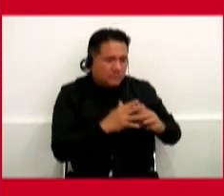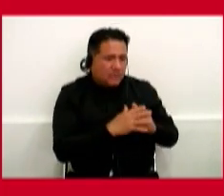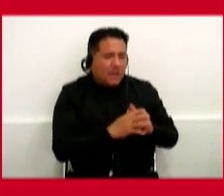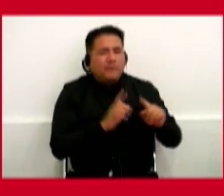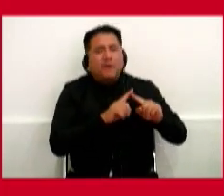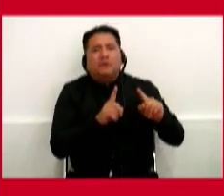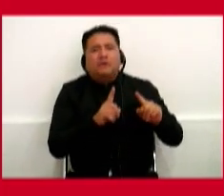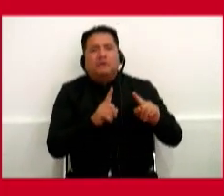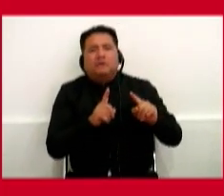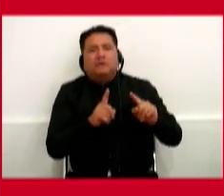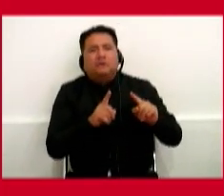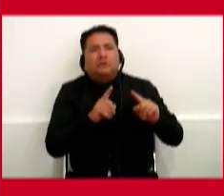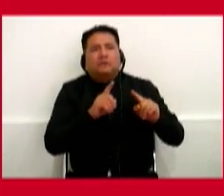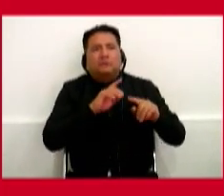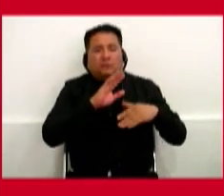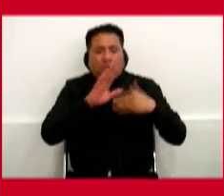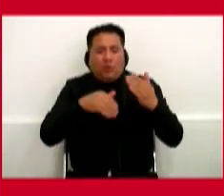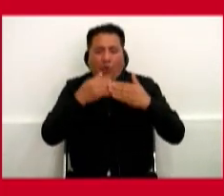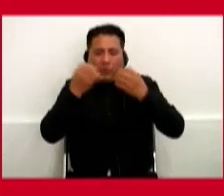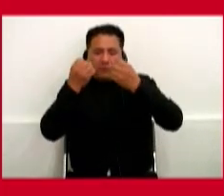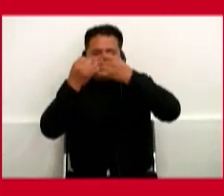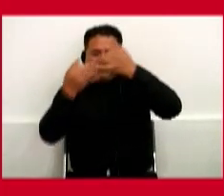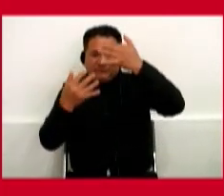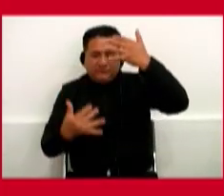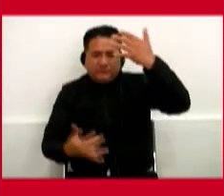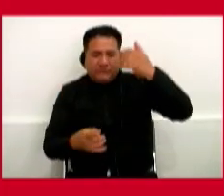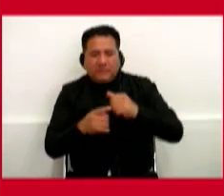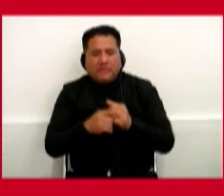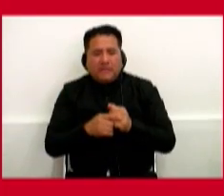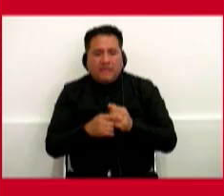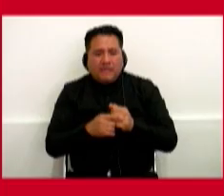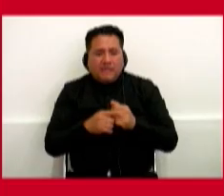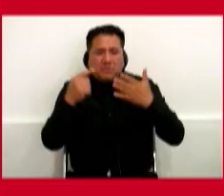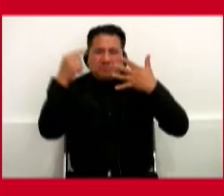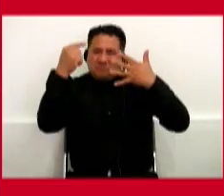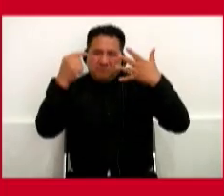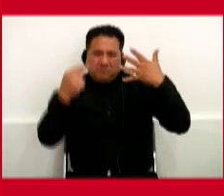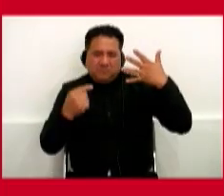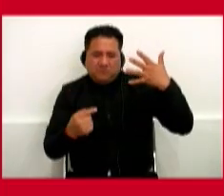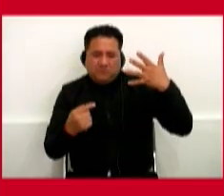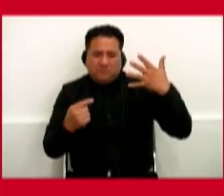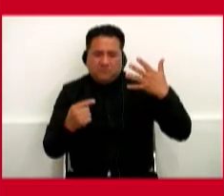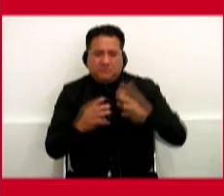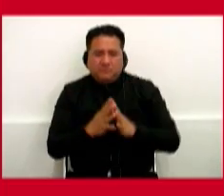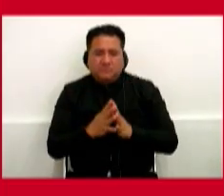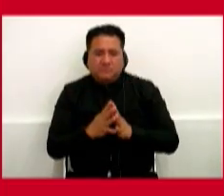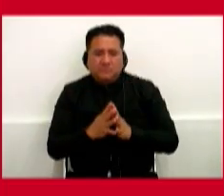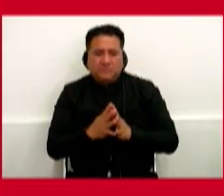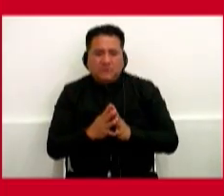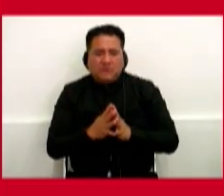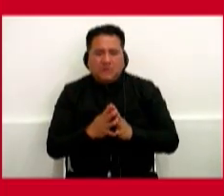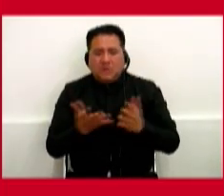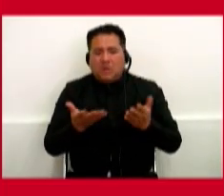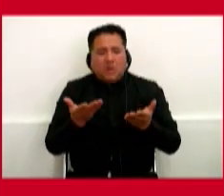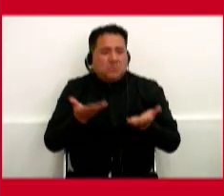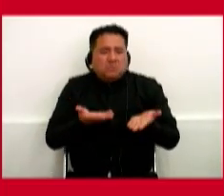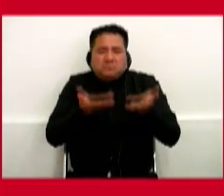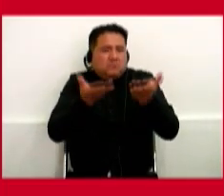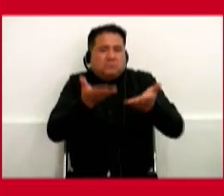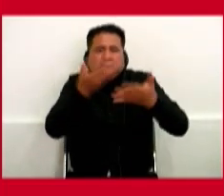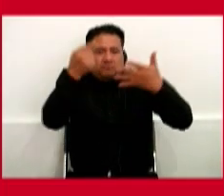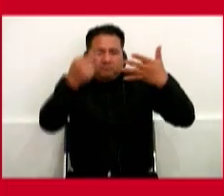¿no? Entonces, todas estas auditorías o todos estos todas estas sugerencias